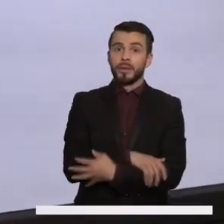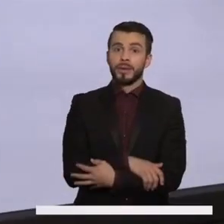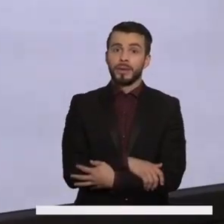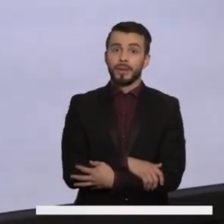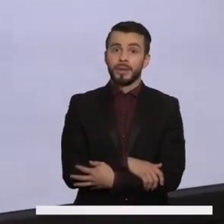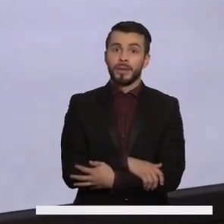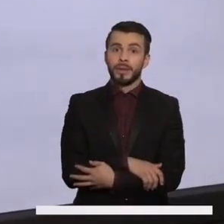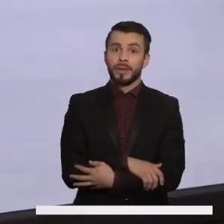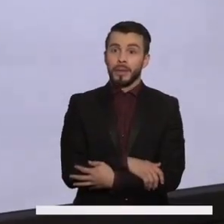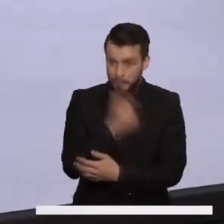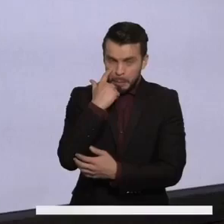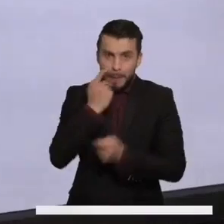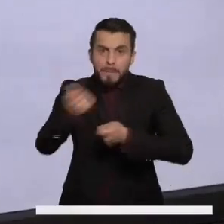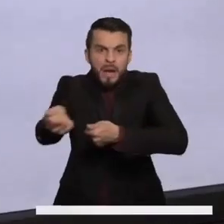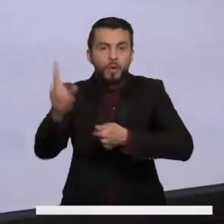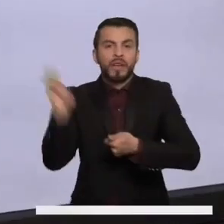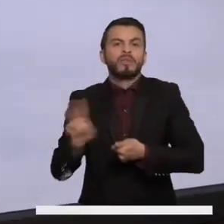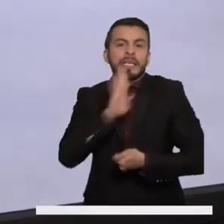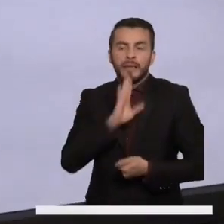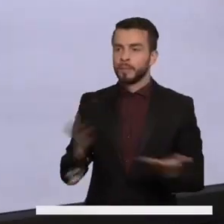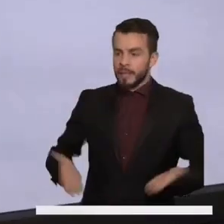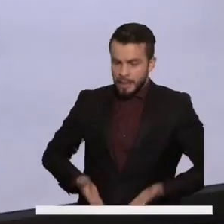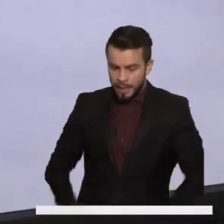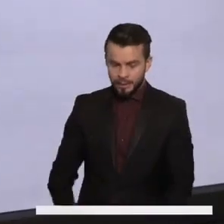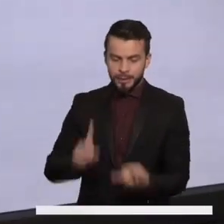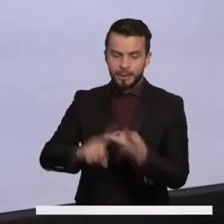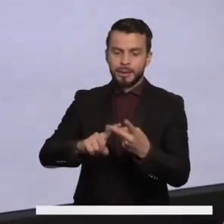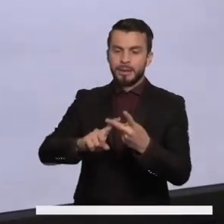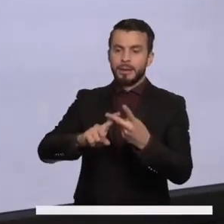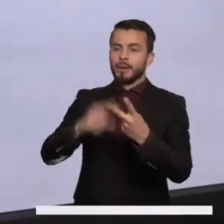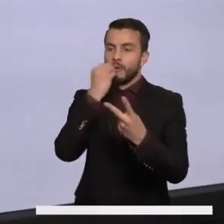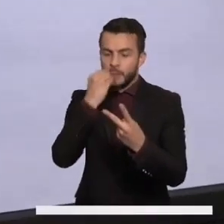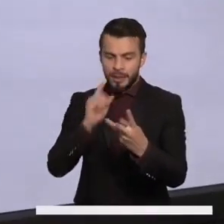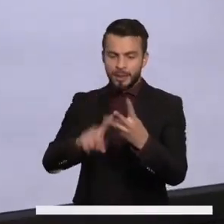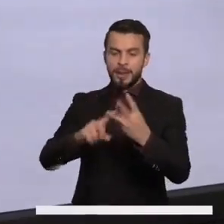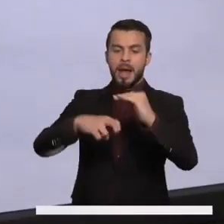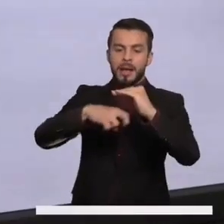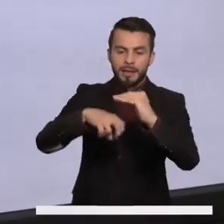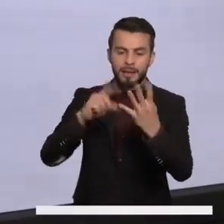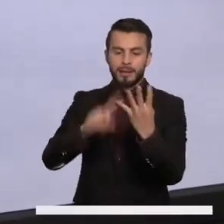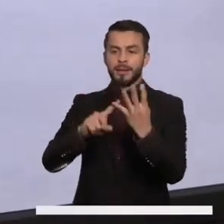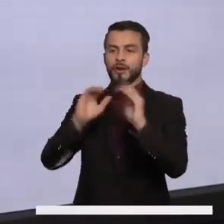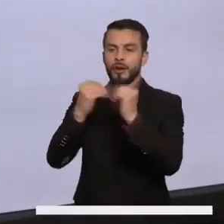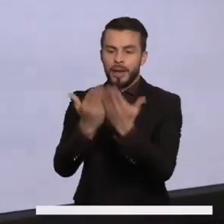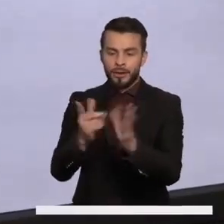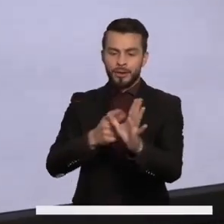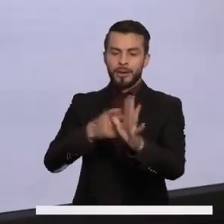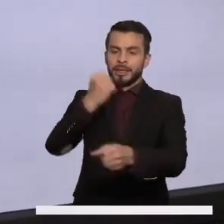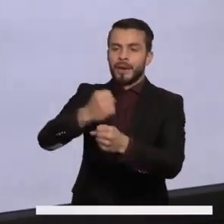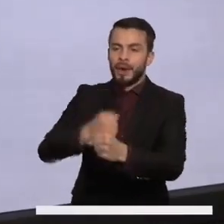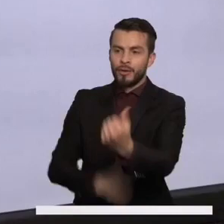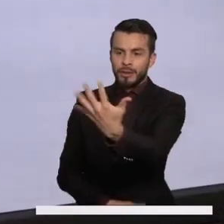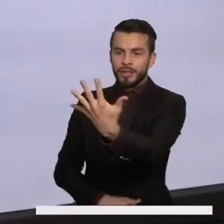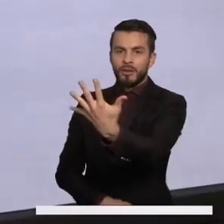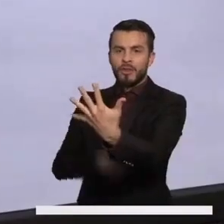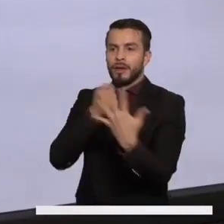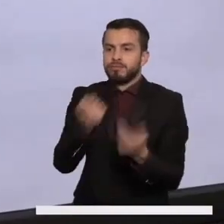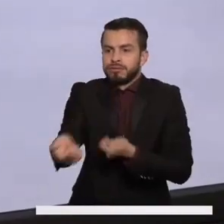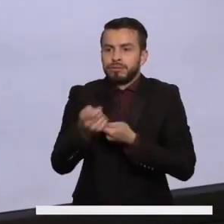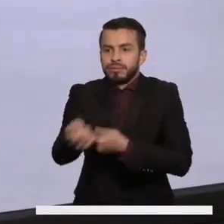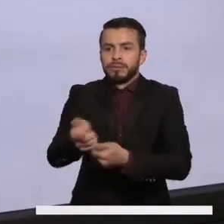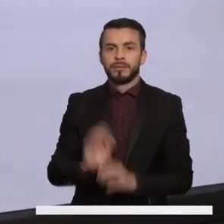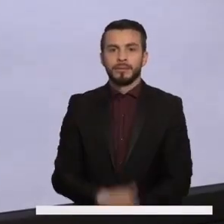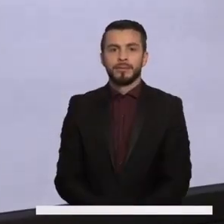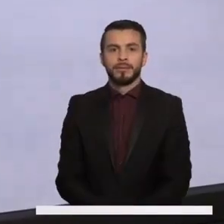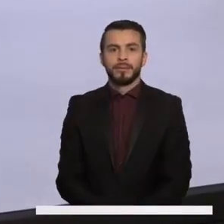nacimiento salud alimentación jardín escuela y trabajo en lo único que pedimos ayuda fue en el arrendamiento perdón